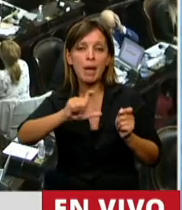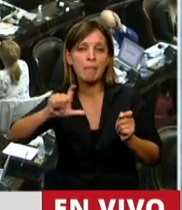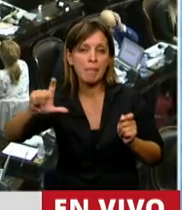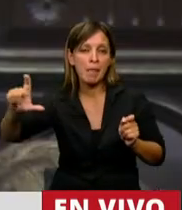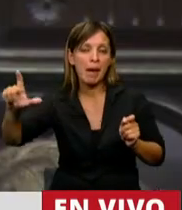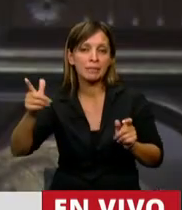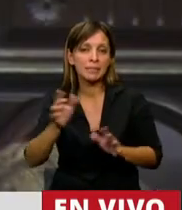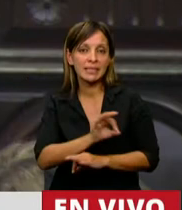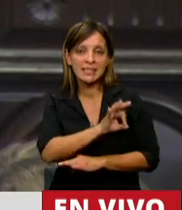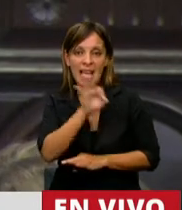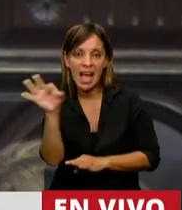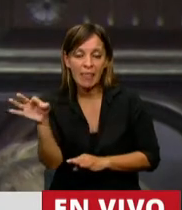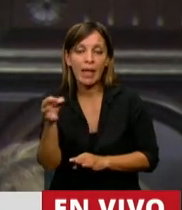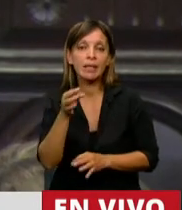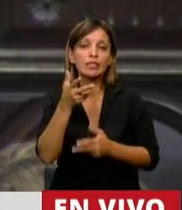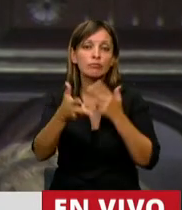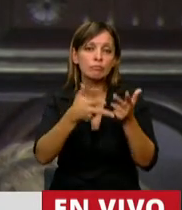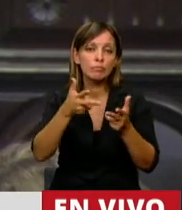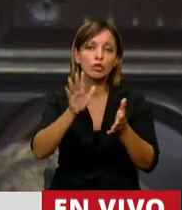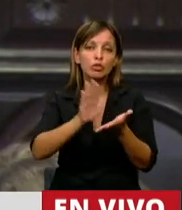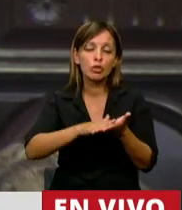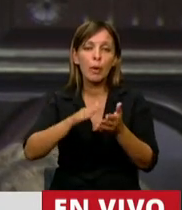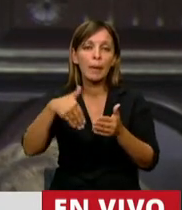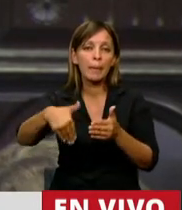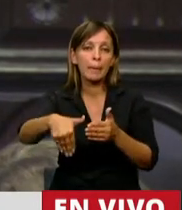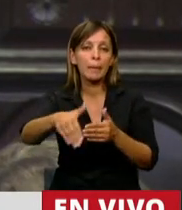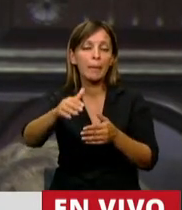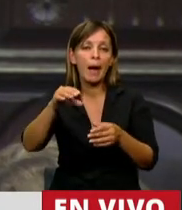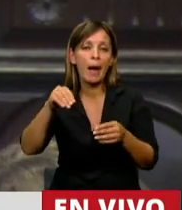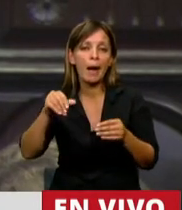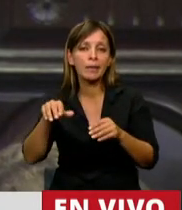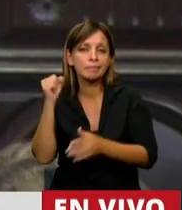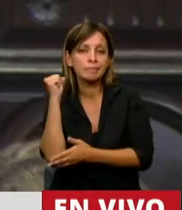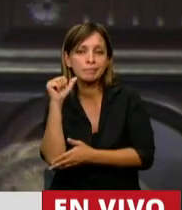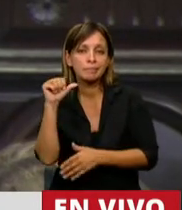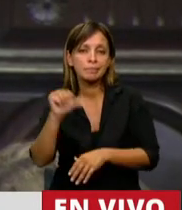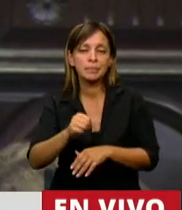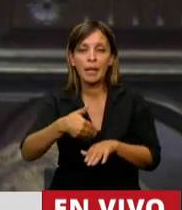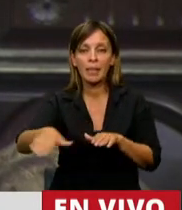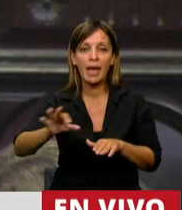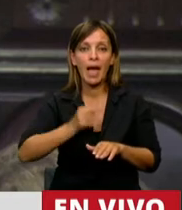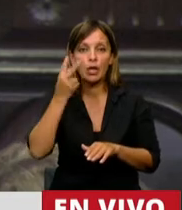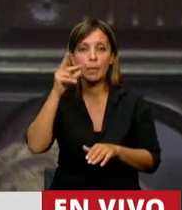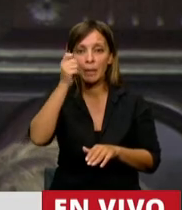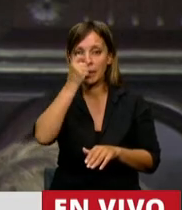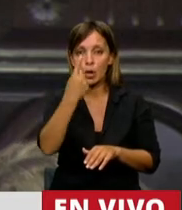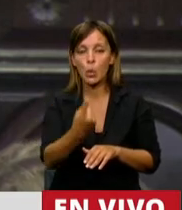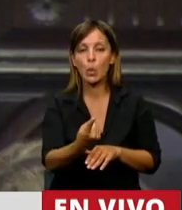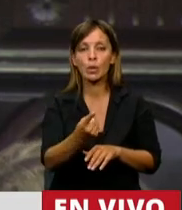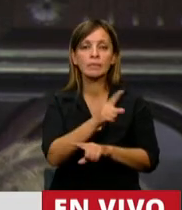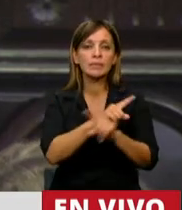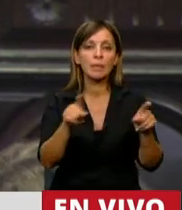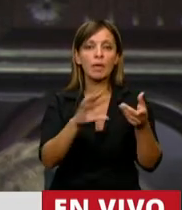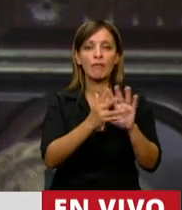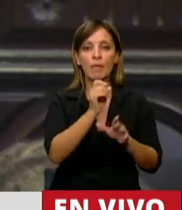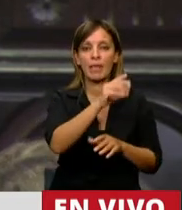monetaria, ni tampoco del déficit que vamos a generar en el año 2021 y de la enorme asistencia y deuda que genera el